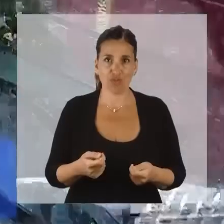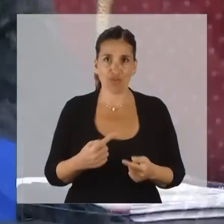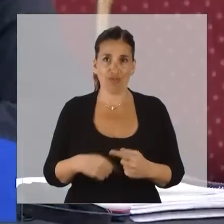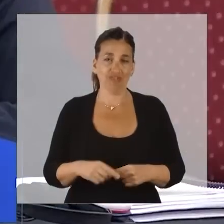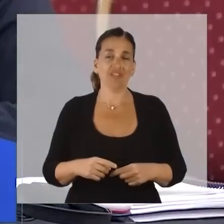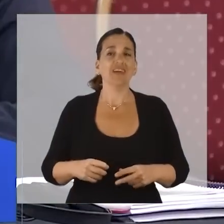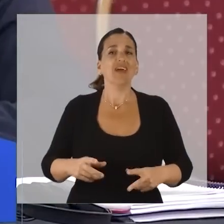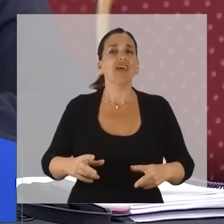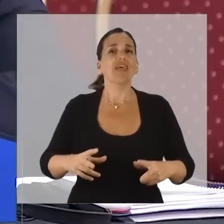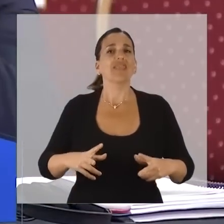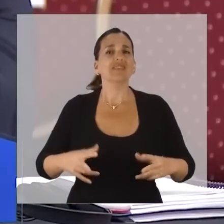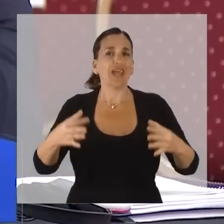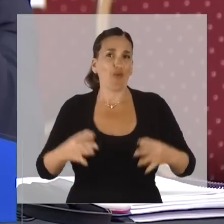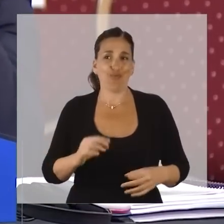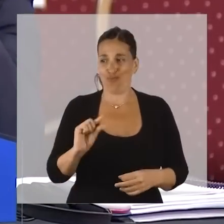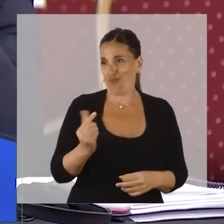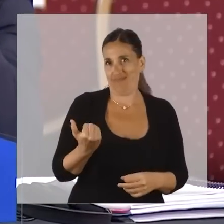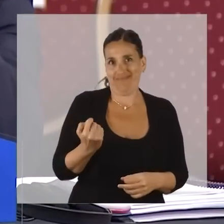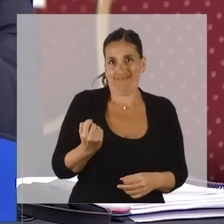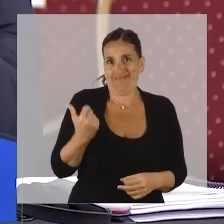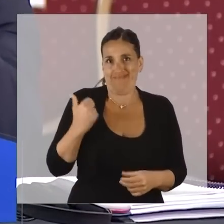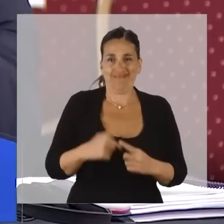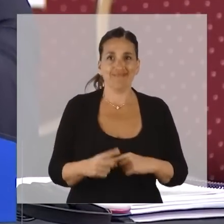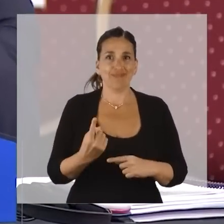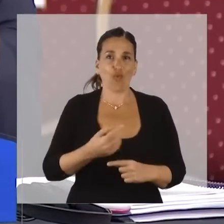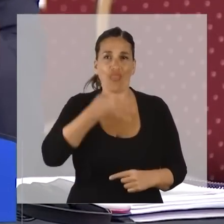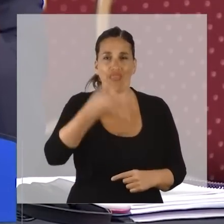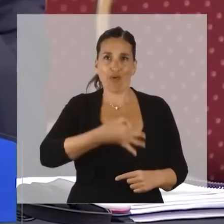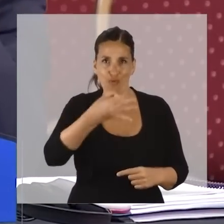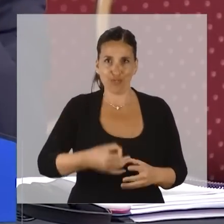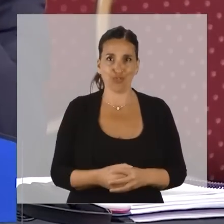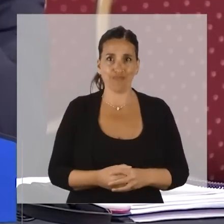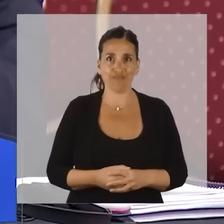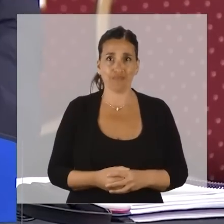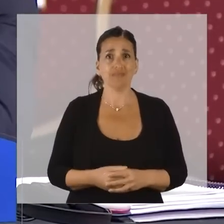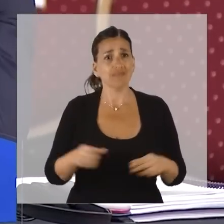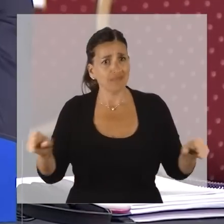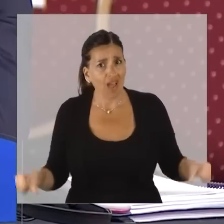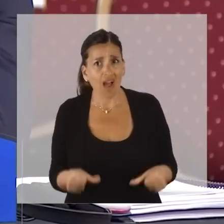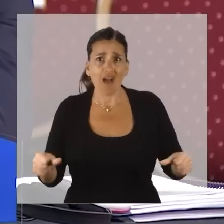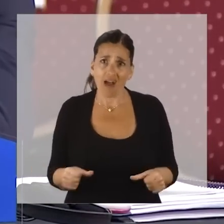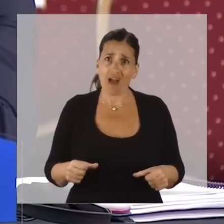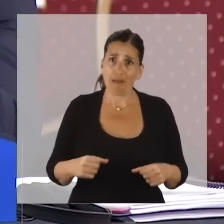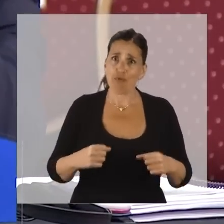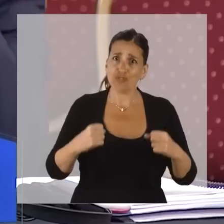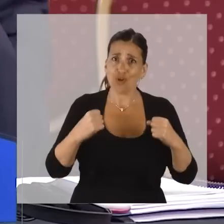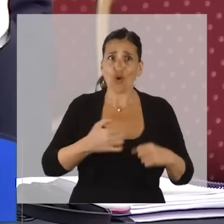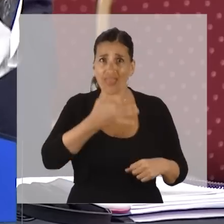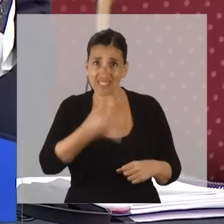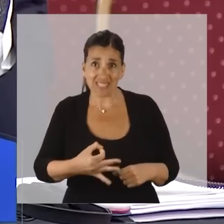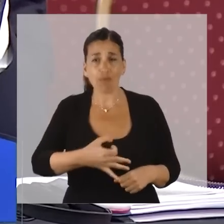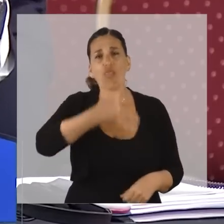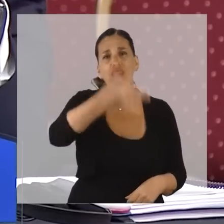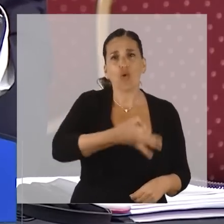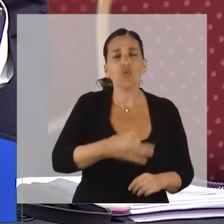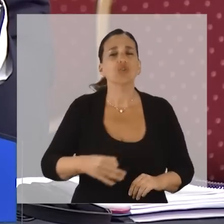y se decía hace un instantes en uno de los discursos practiquemos con la acción lo